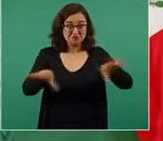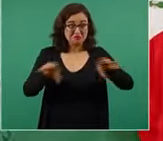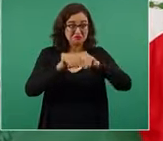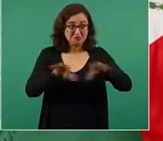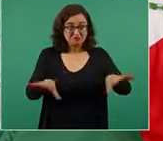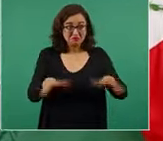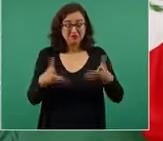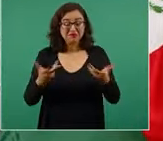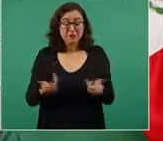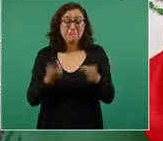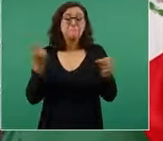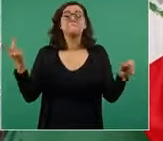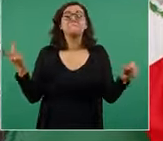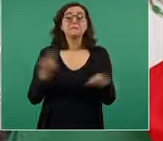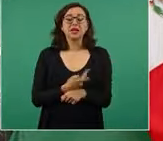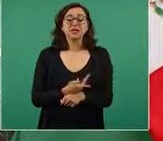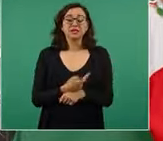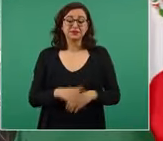pues